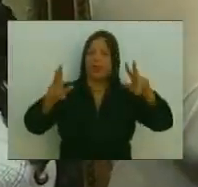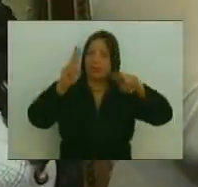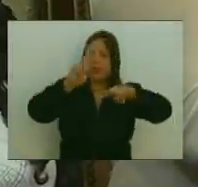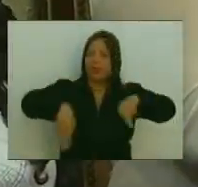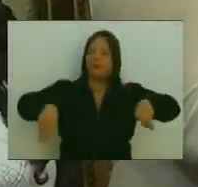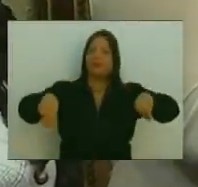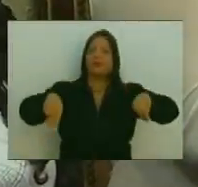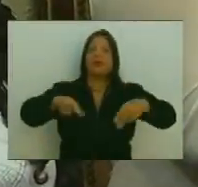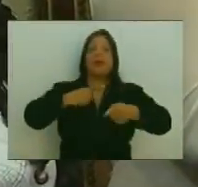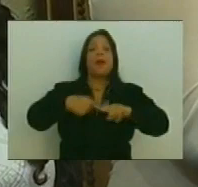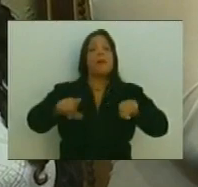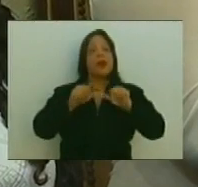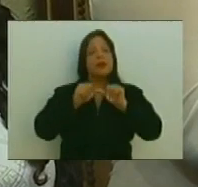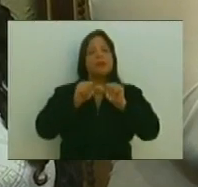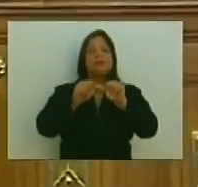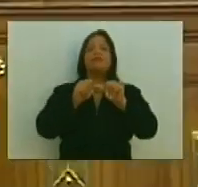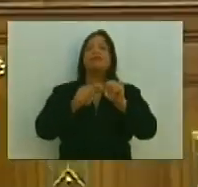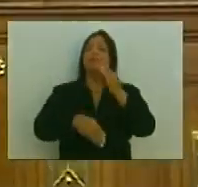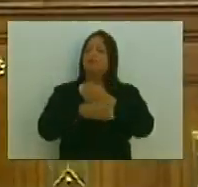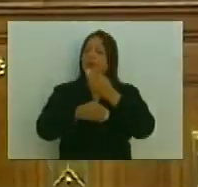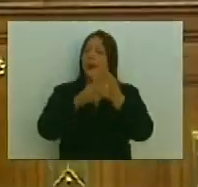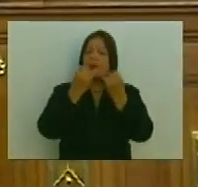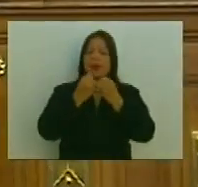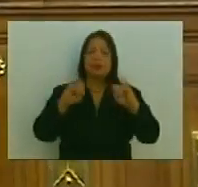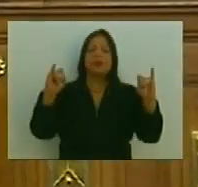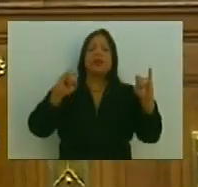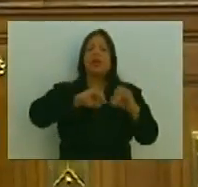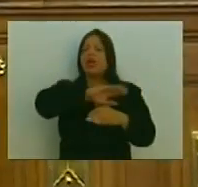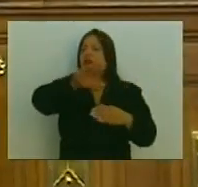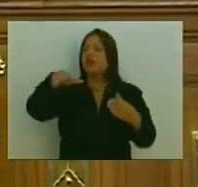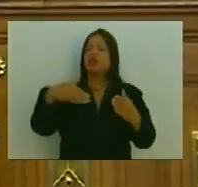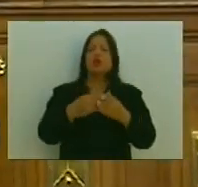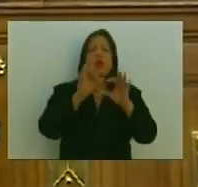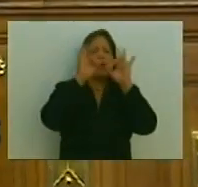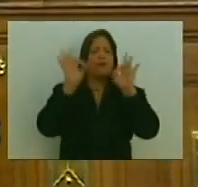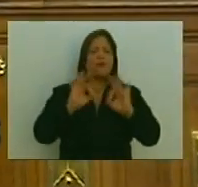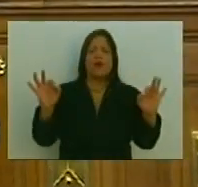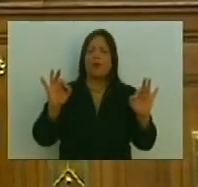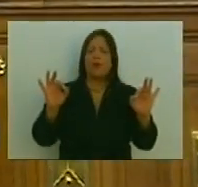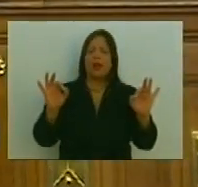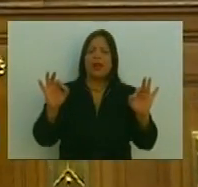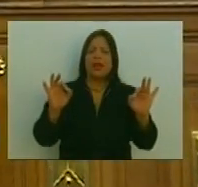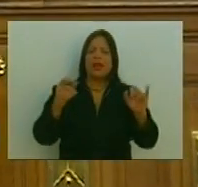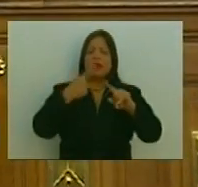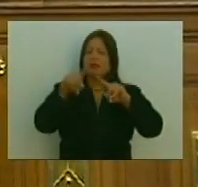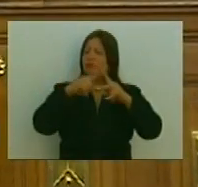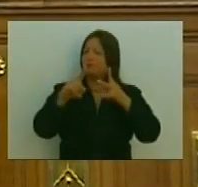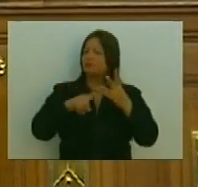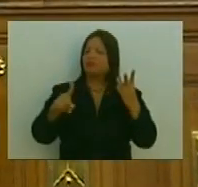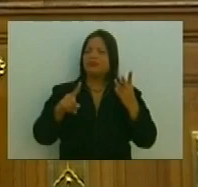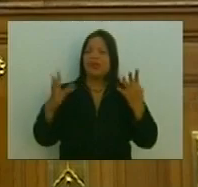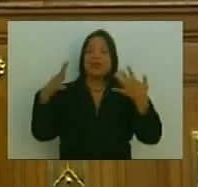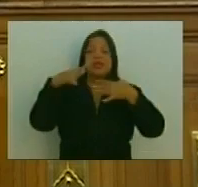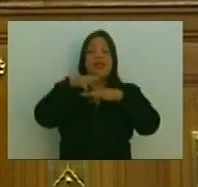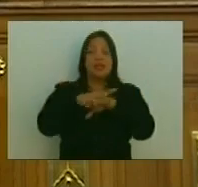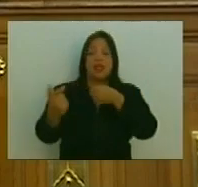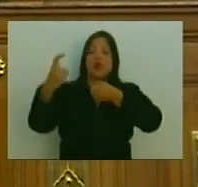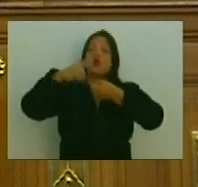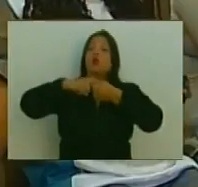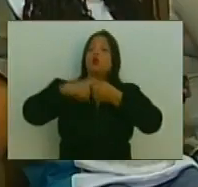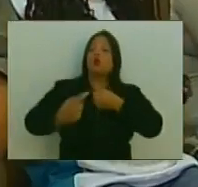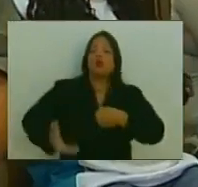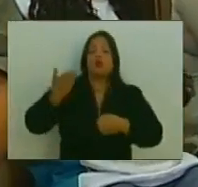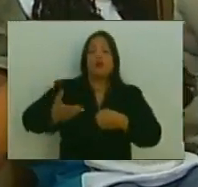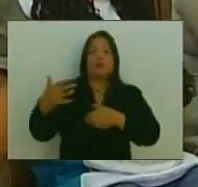Pero debemos seguir construyendo la independencia en todos sus aspectos, en todas sus dimensiones, la inclusión fundamental